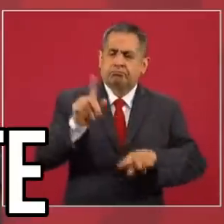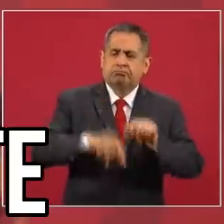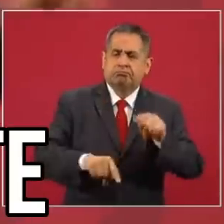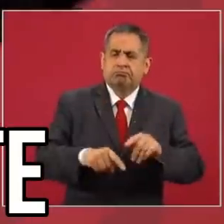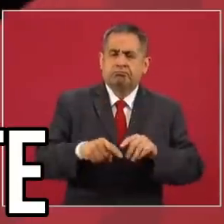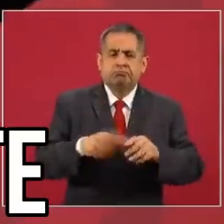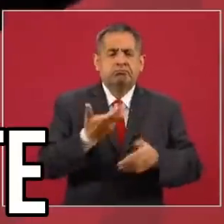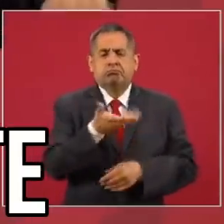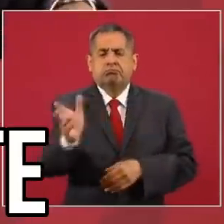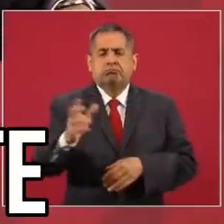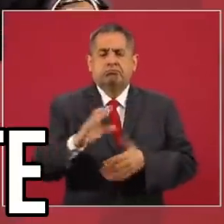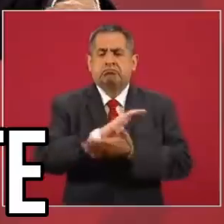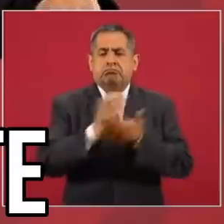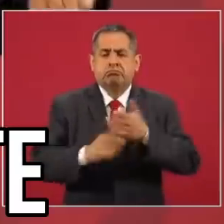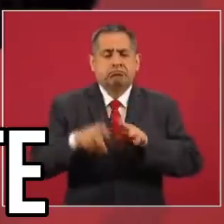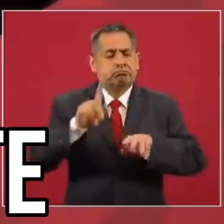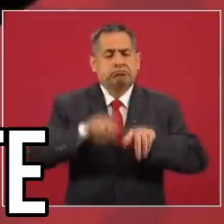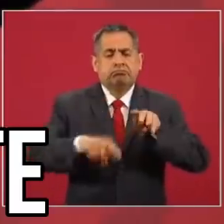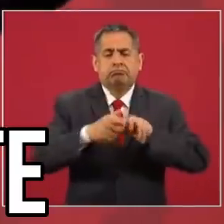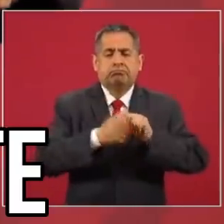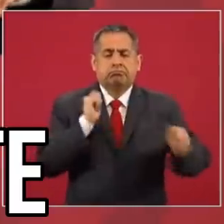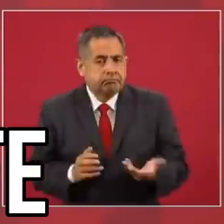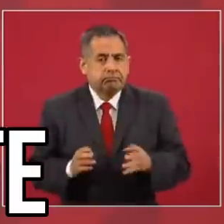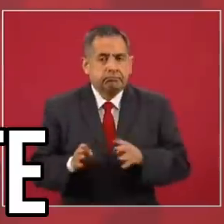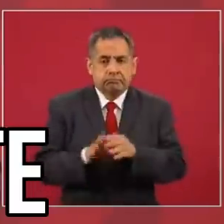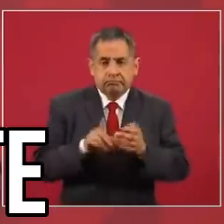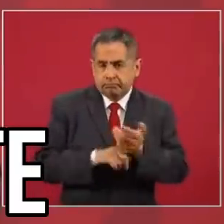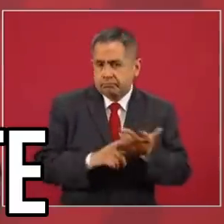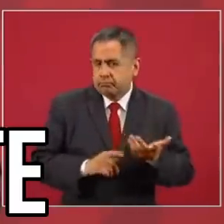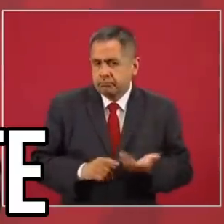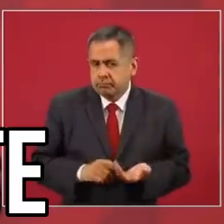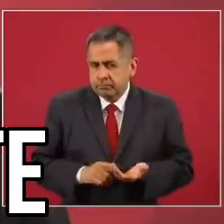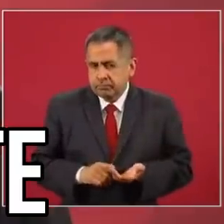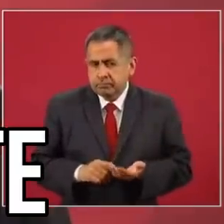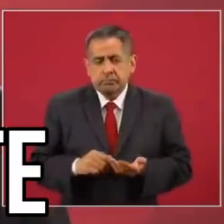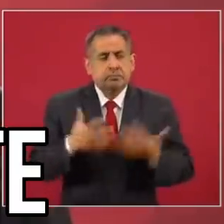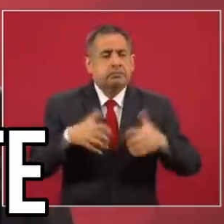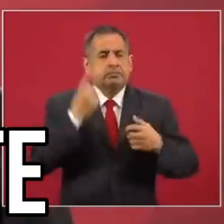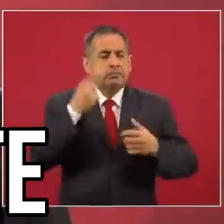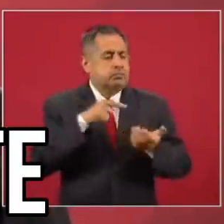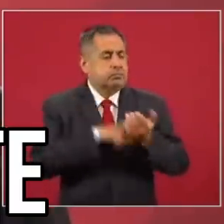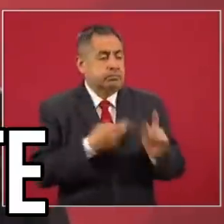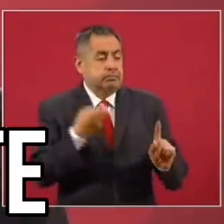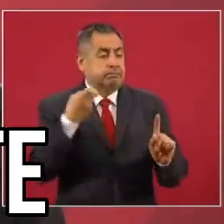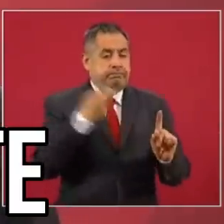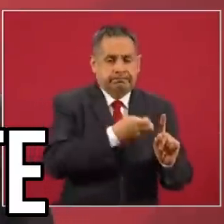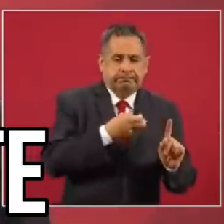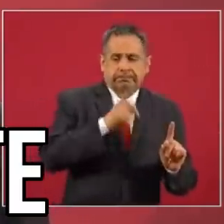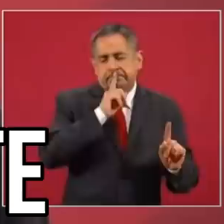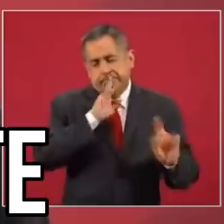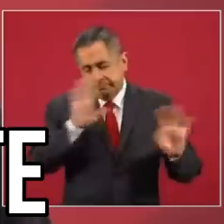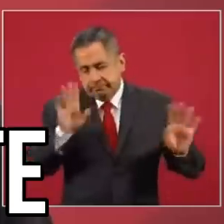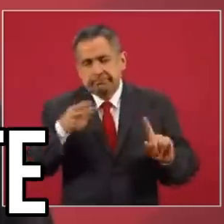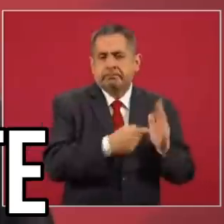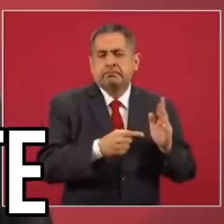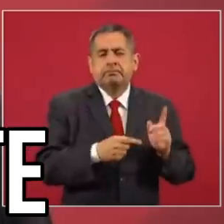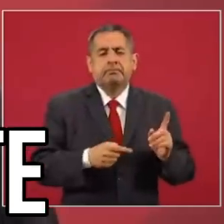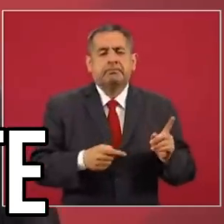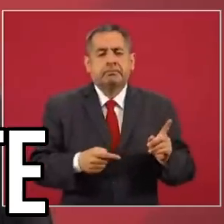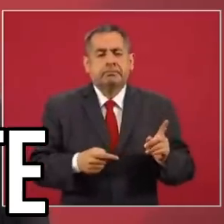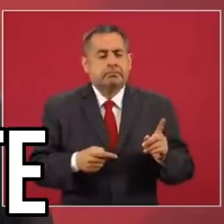derecho, y no era propiamente una empresa. No voy a hablar aquí de